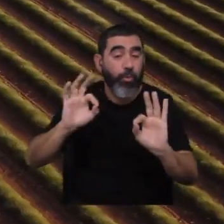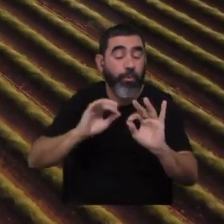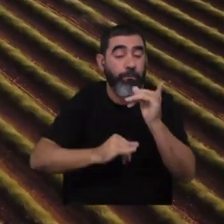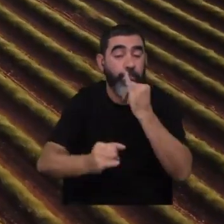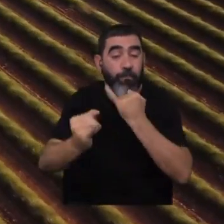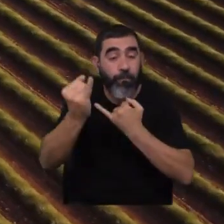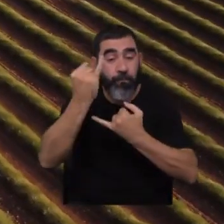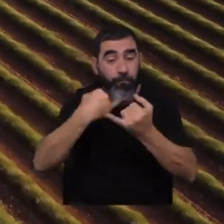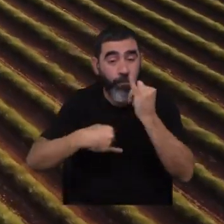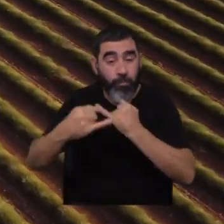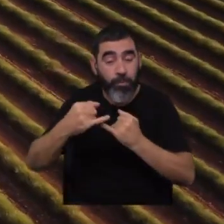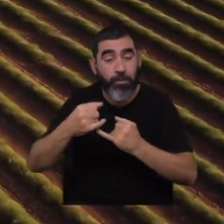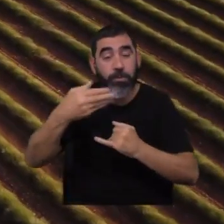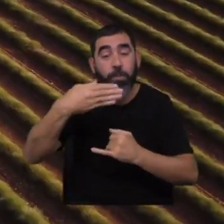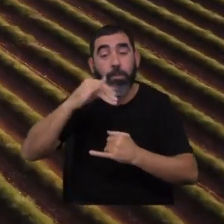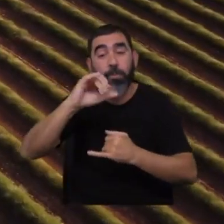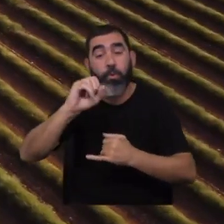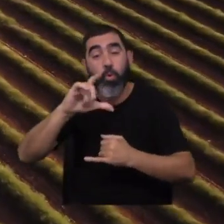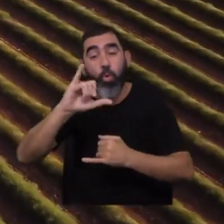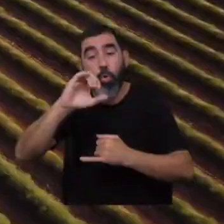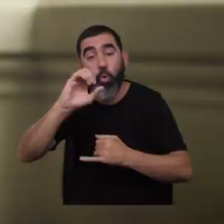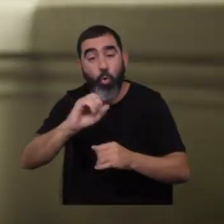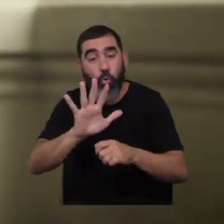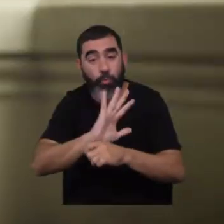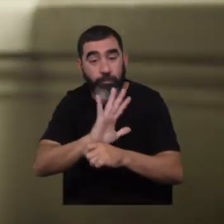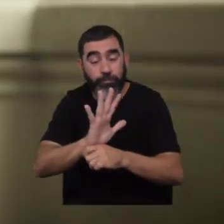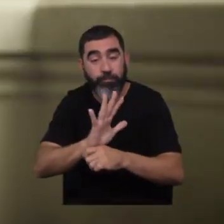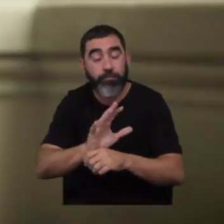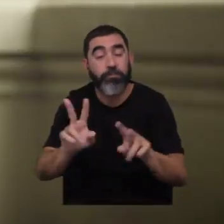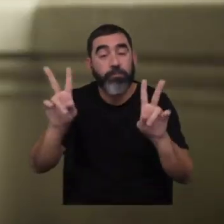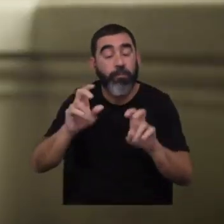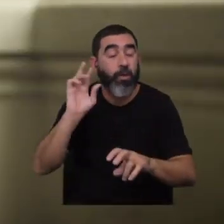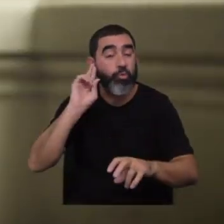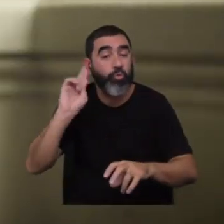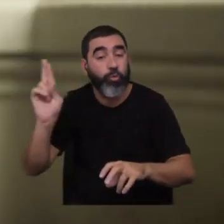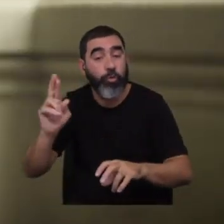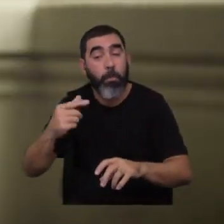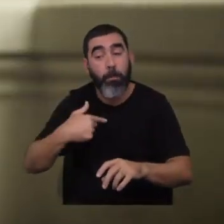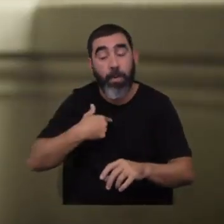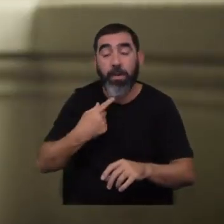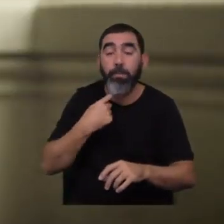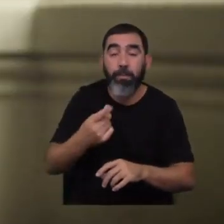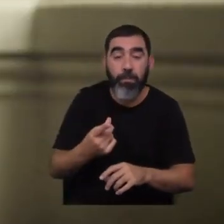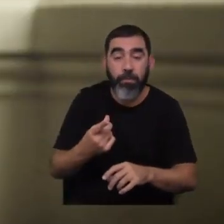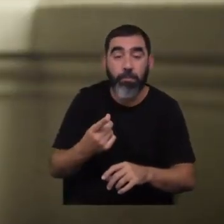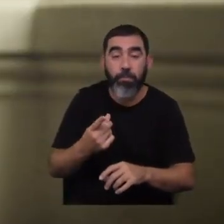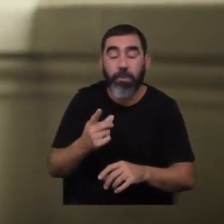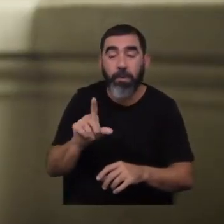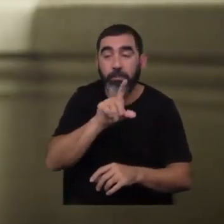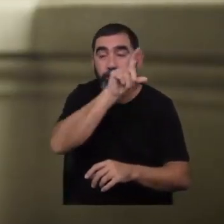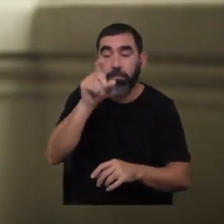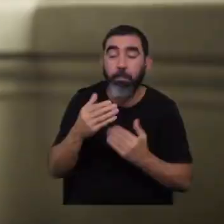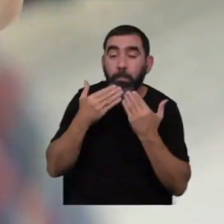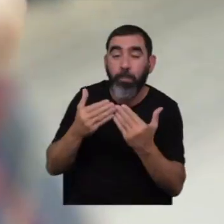formación particular es de biólogo, yo vengo del área biológica, así que todo lo que tiene que ver con sonido para mí es una herramienta para contestar preguntas